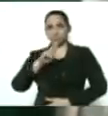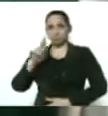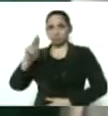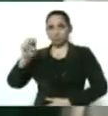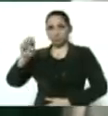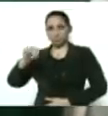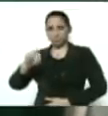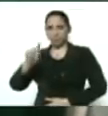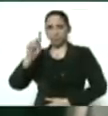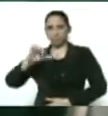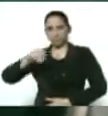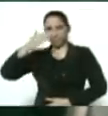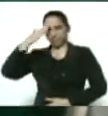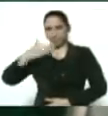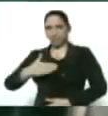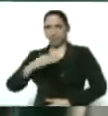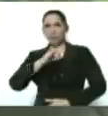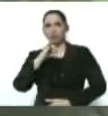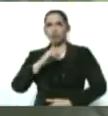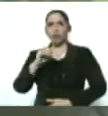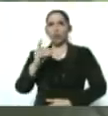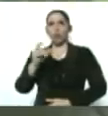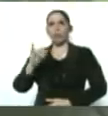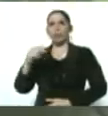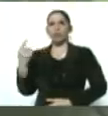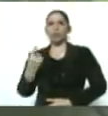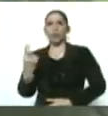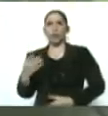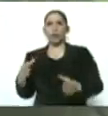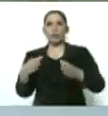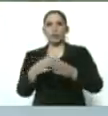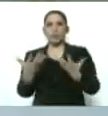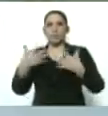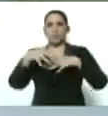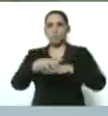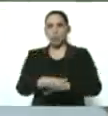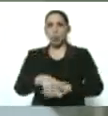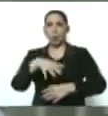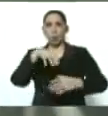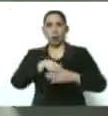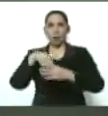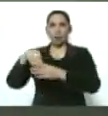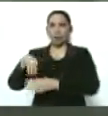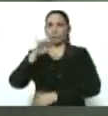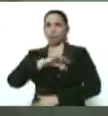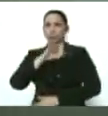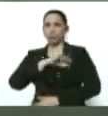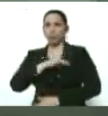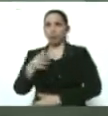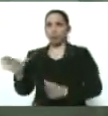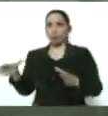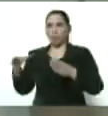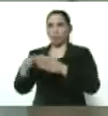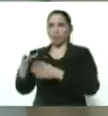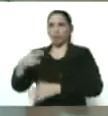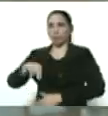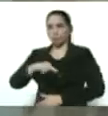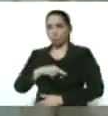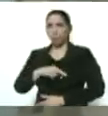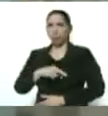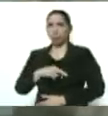el comandante Lazodi, un solo equipo en esta cuarentena social colectiva, y que nosotros pues